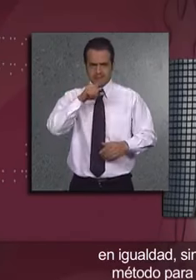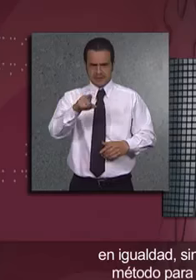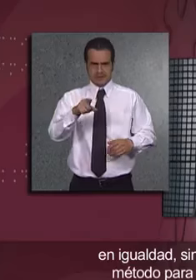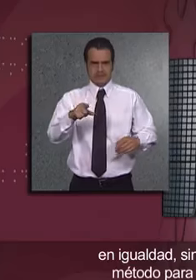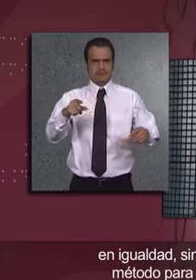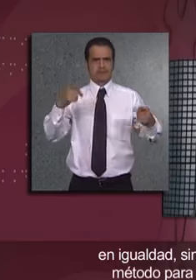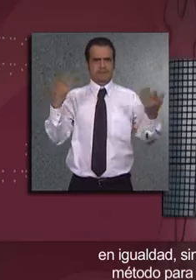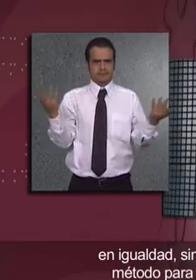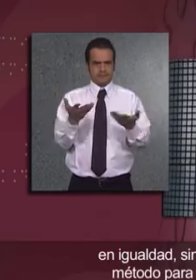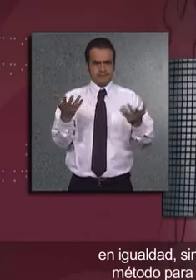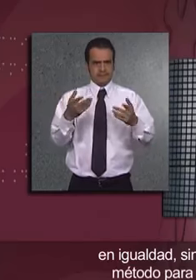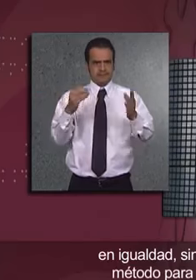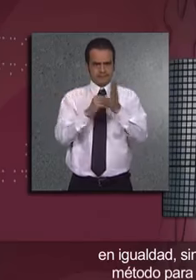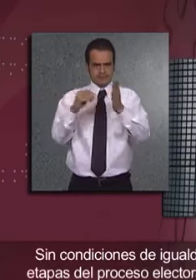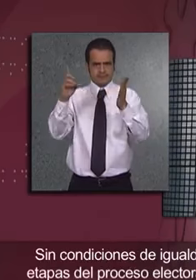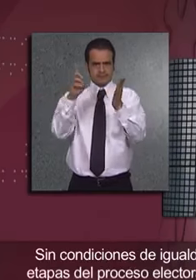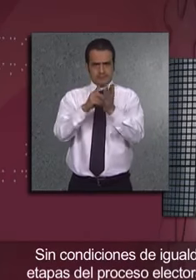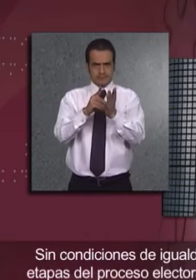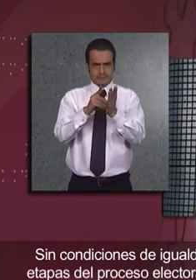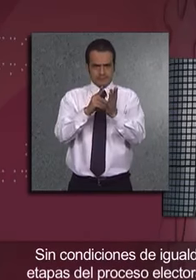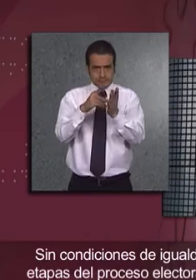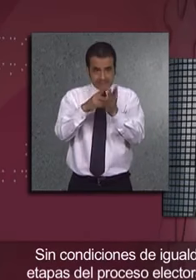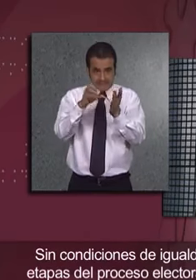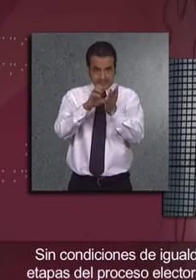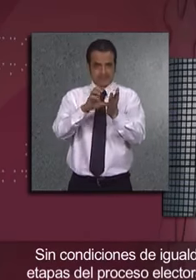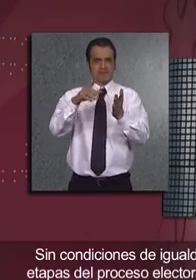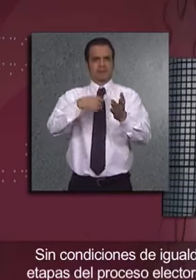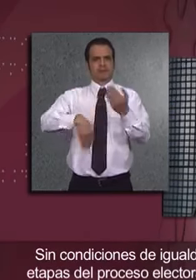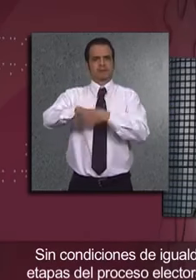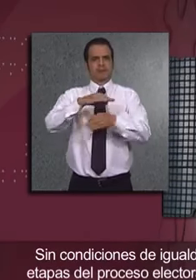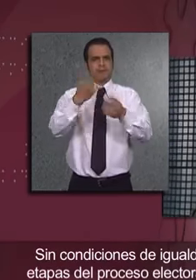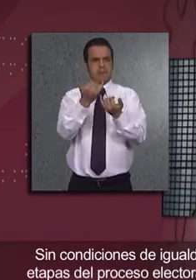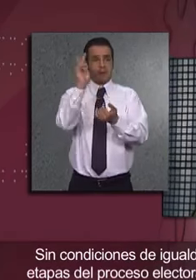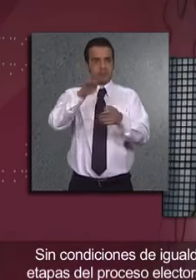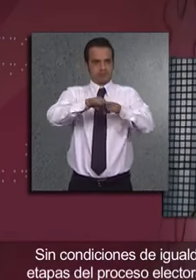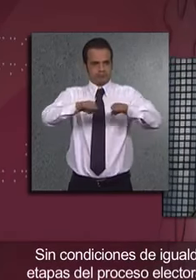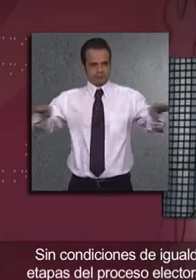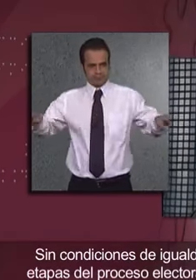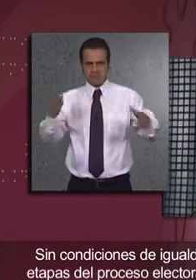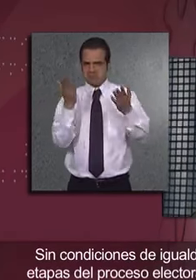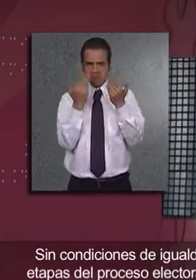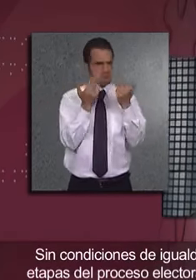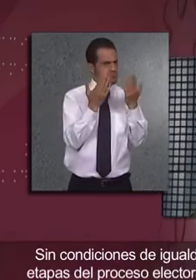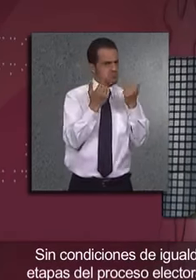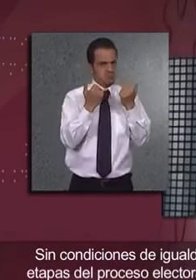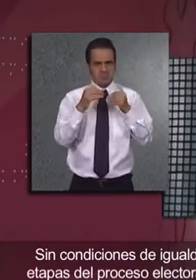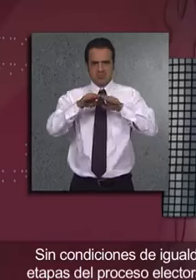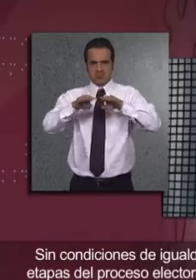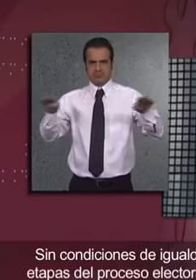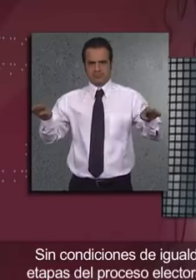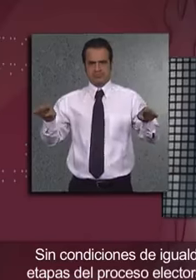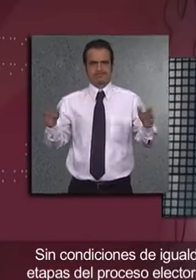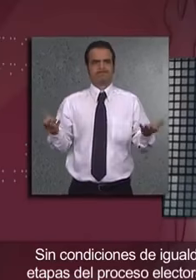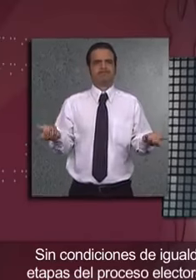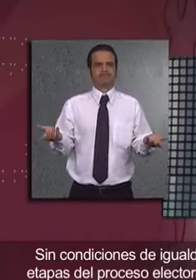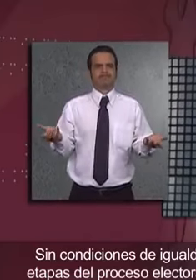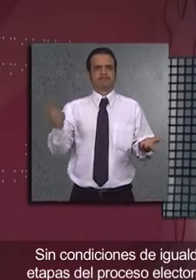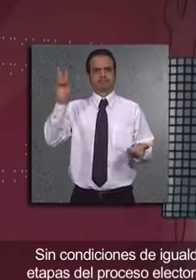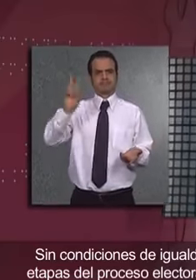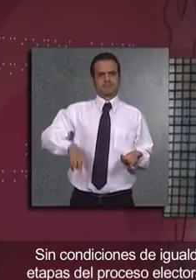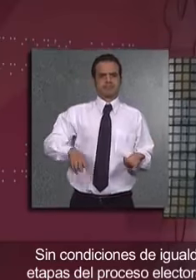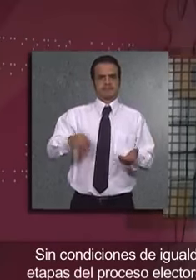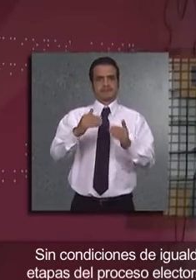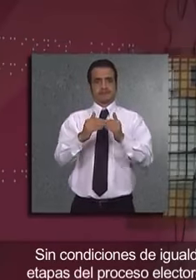es el método para lograr esto. Sin condiciones de igualdad en la totalidad de las etapas del proceso electoral